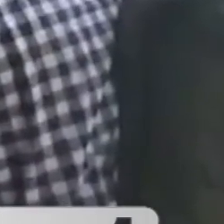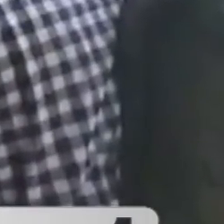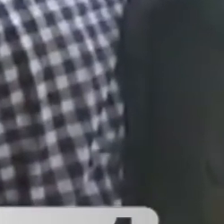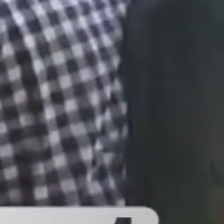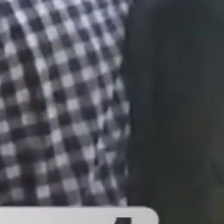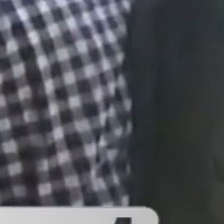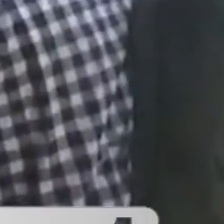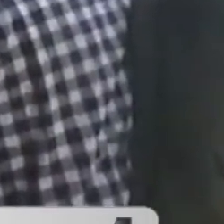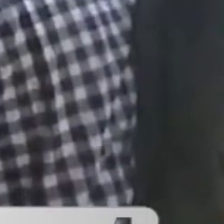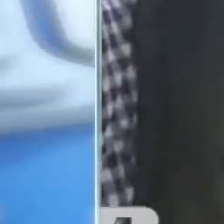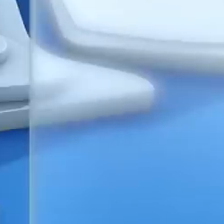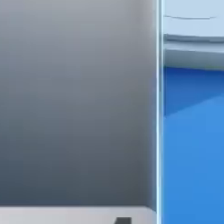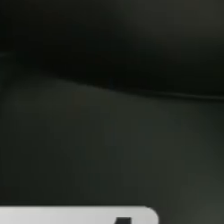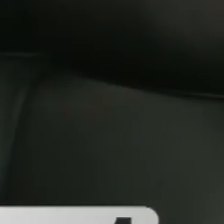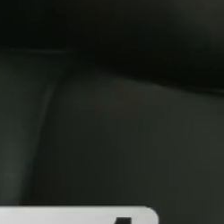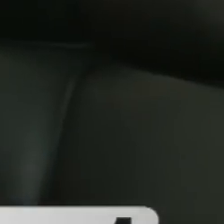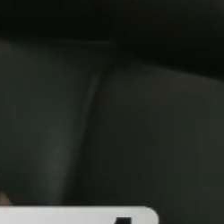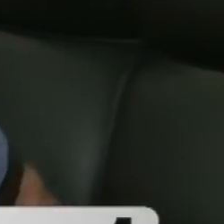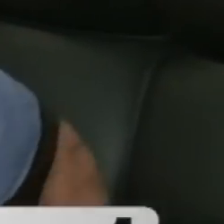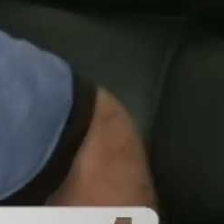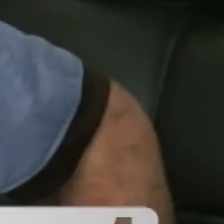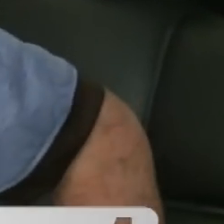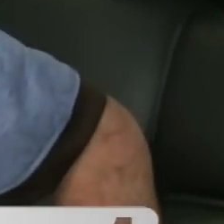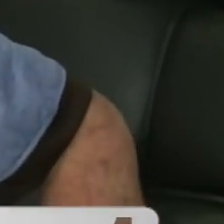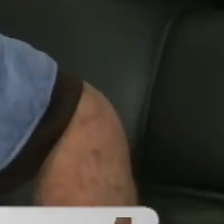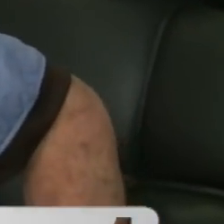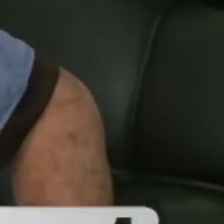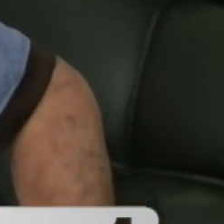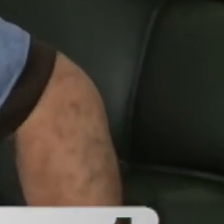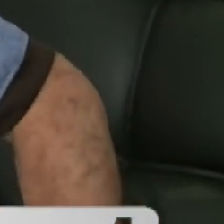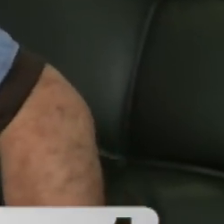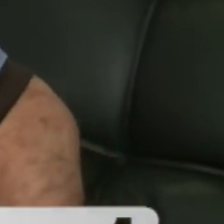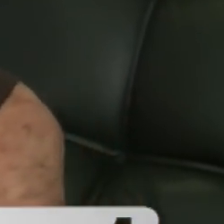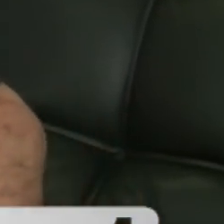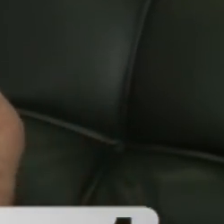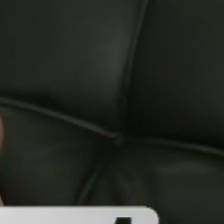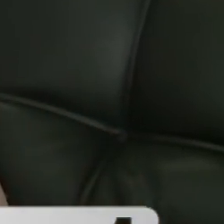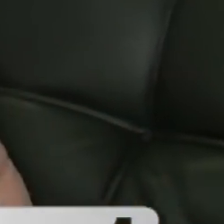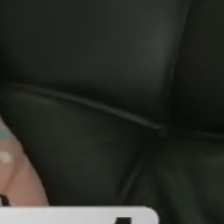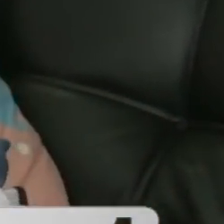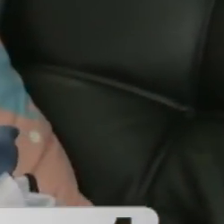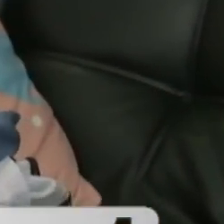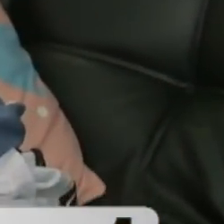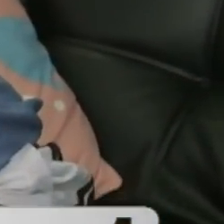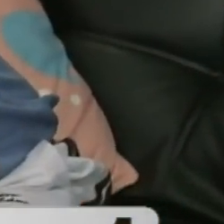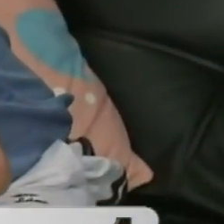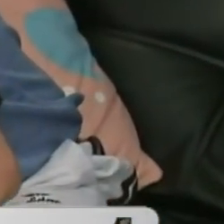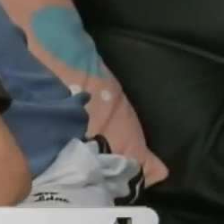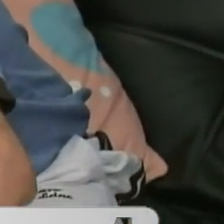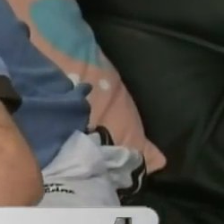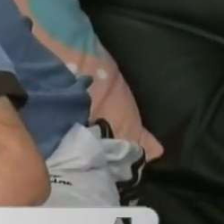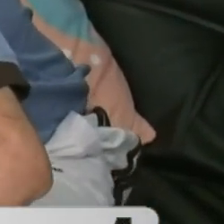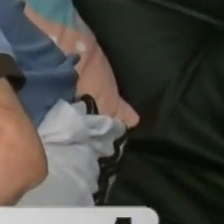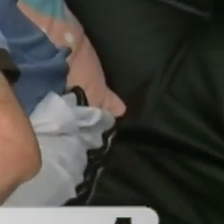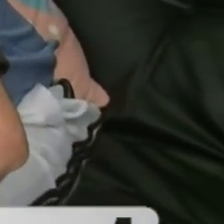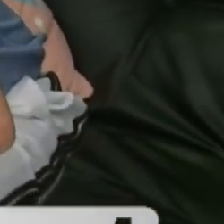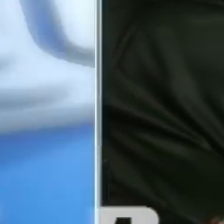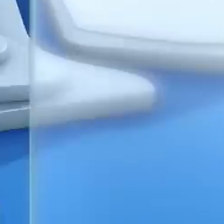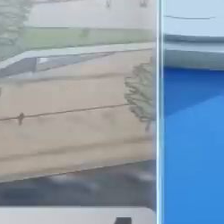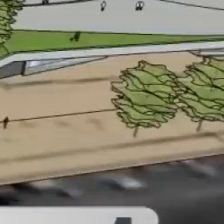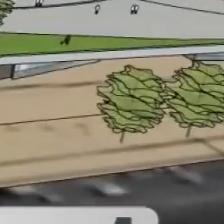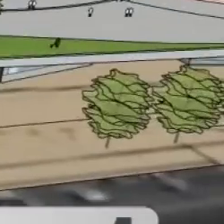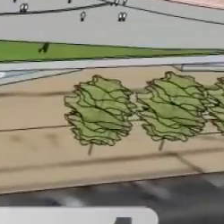a menores y abusa de ellos. Comité médico evalúa caso de Víctor Escobar para aplicación de eutanasia tras aprobación de un